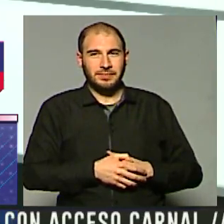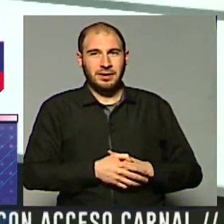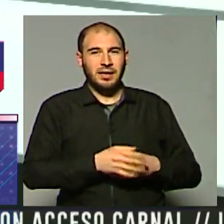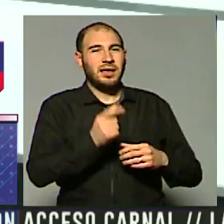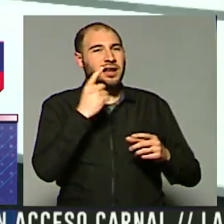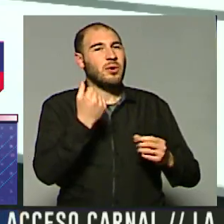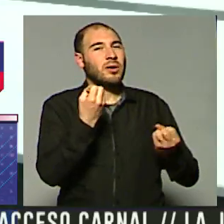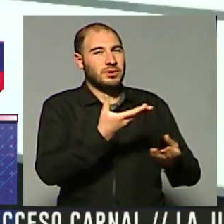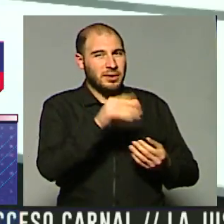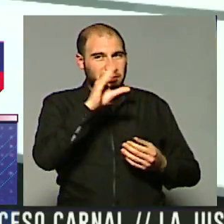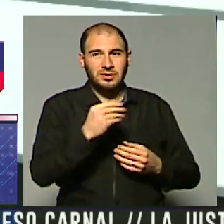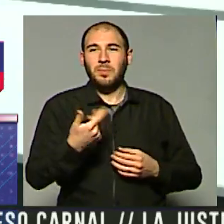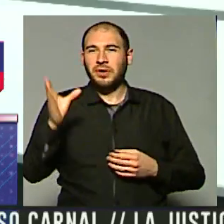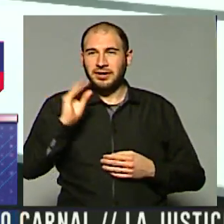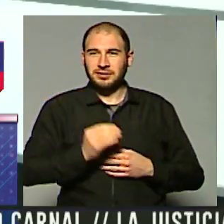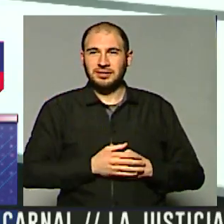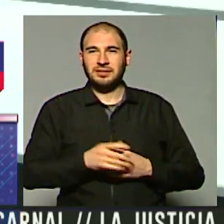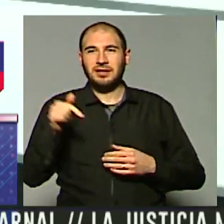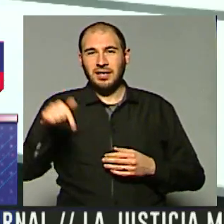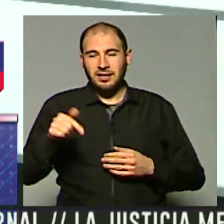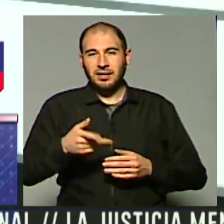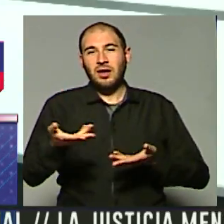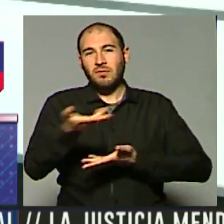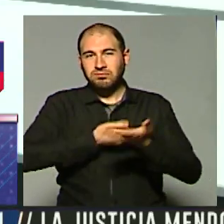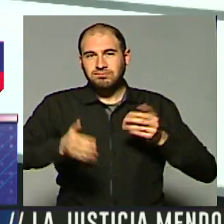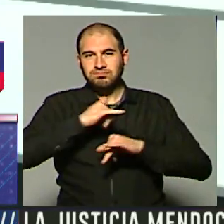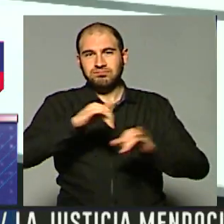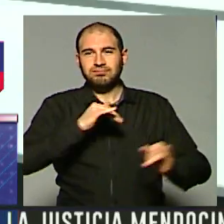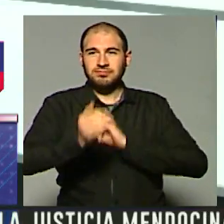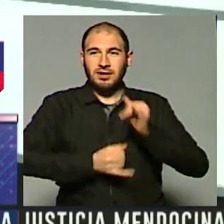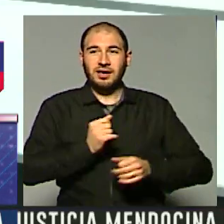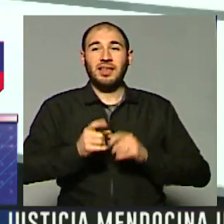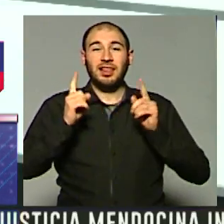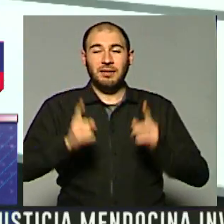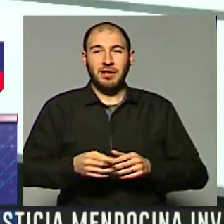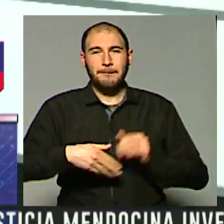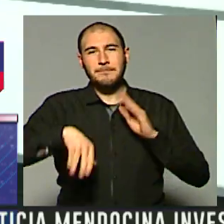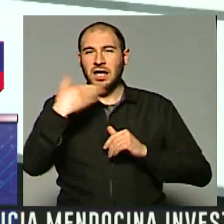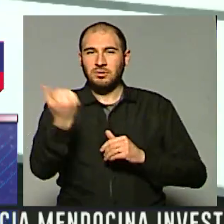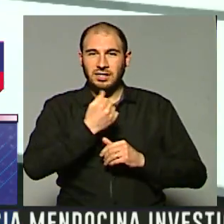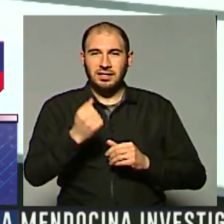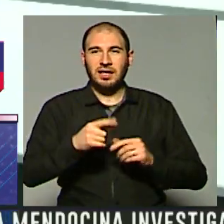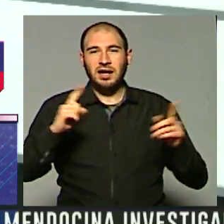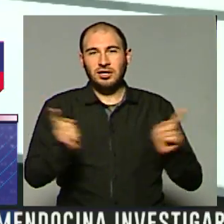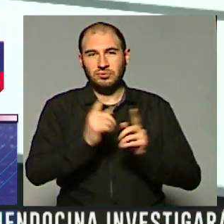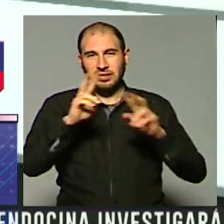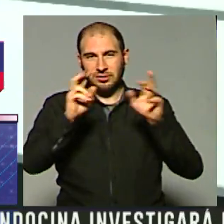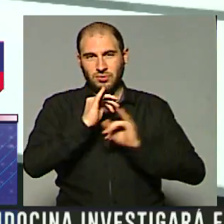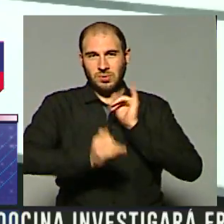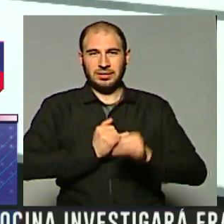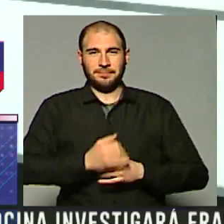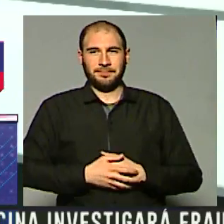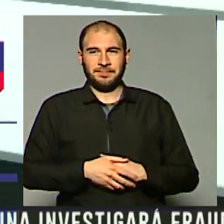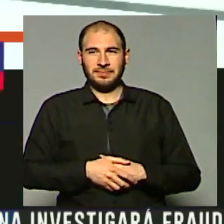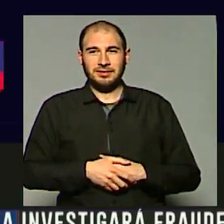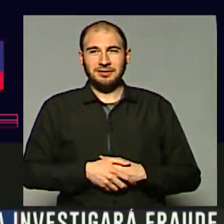www.unidiversidad.com.ar. Claudia, buenas noches, ¿cómo estás? Muy buenas noches, acá estamos para compartir mucha información y, por supuesto, lo más importante en el resumen de estos títulos.